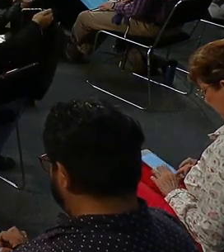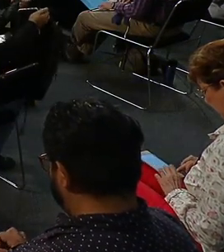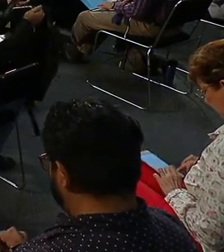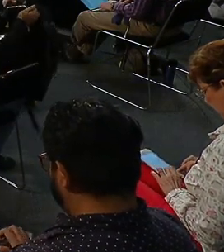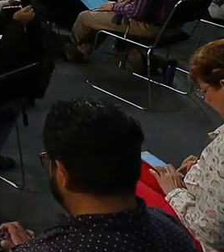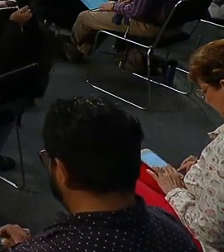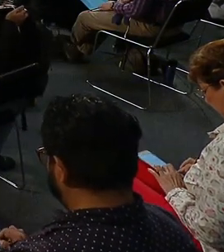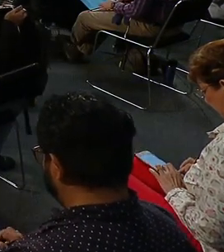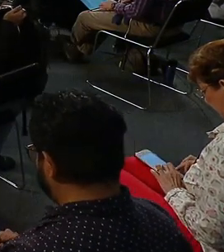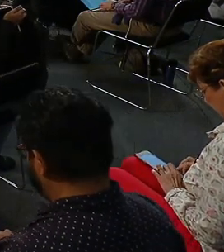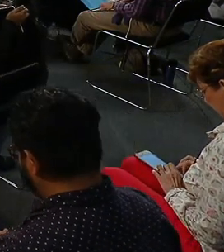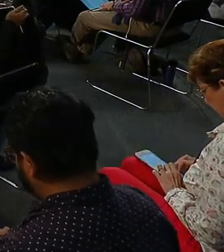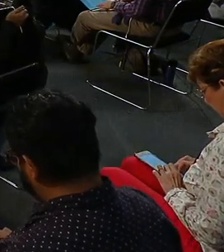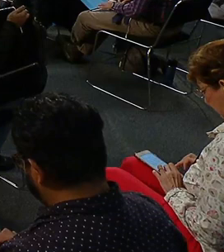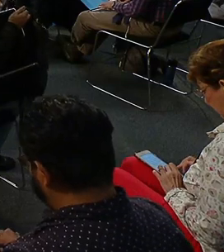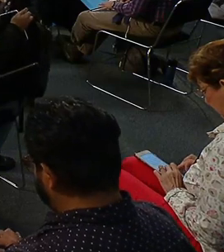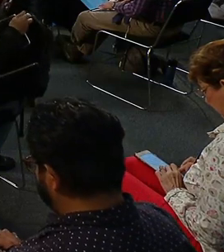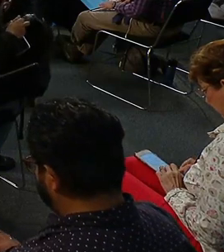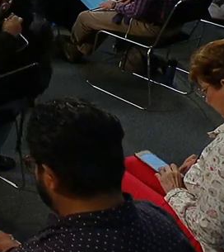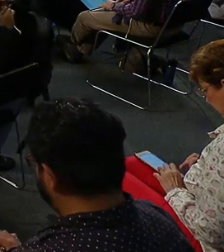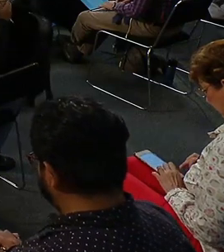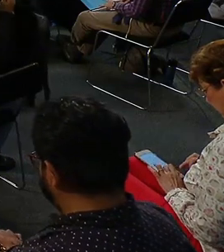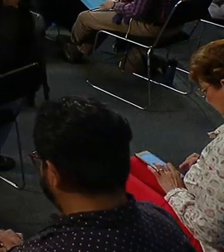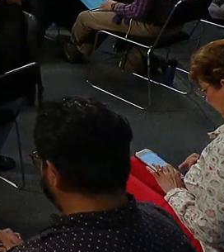volvieron a despedir por otras razones